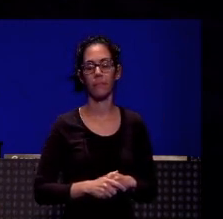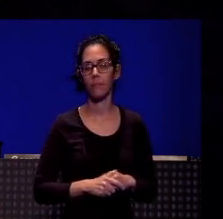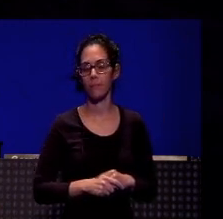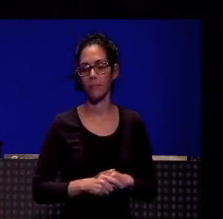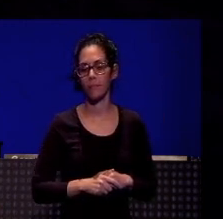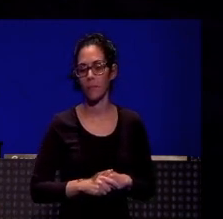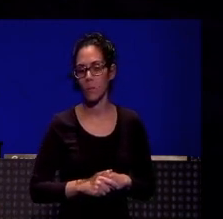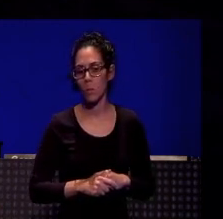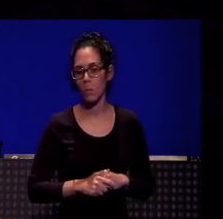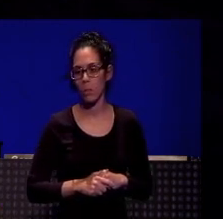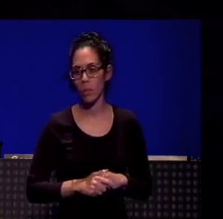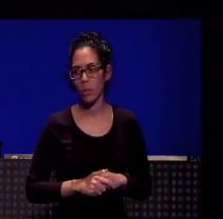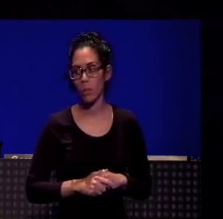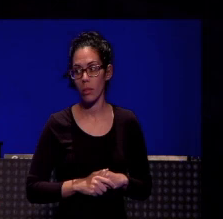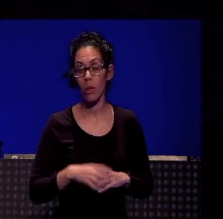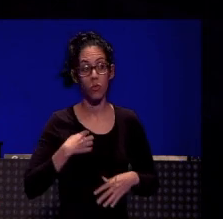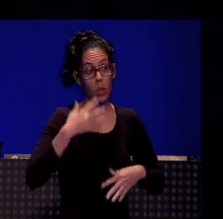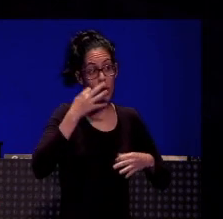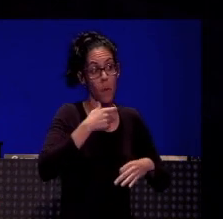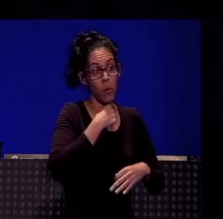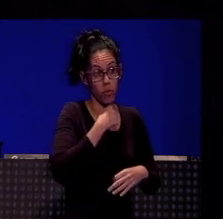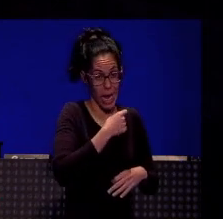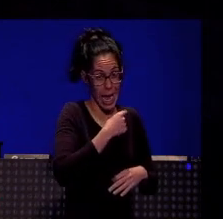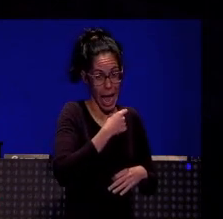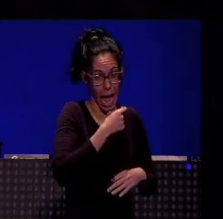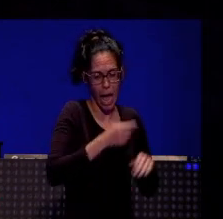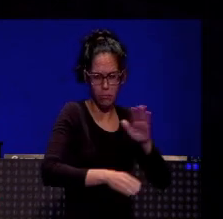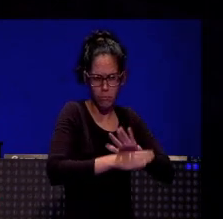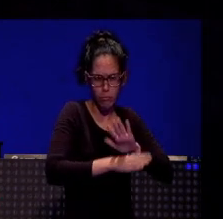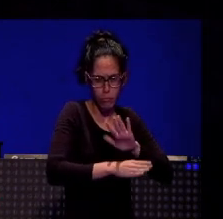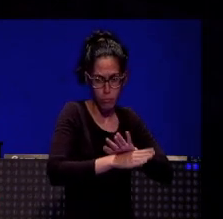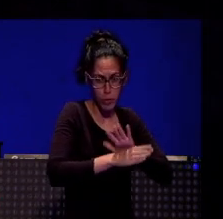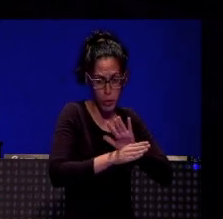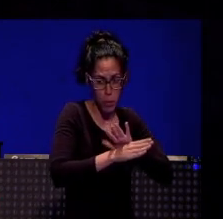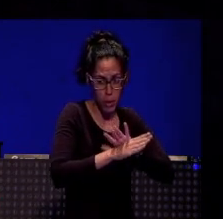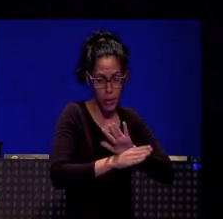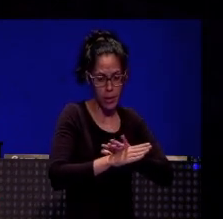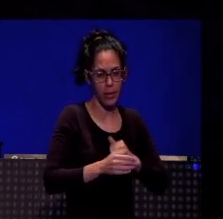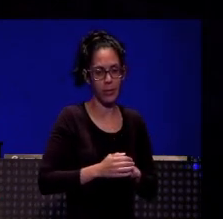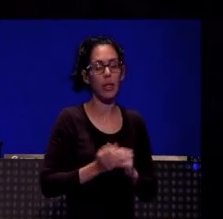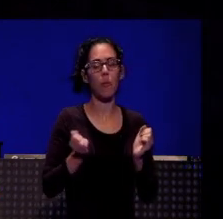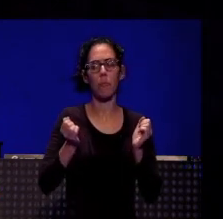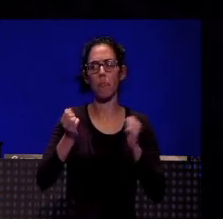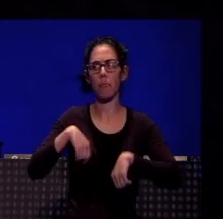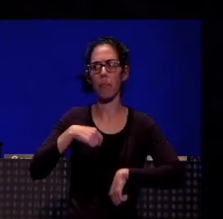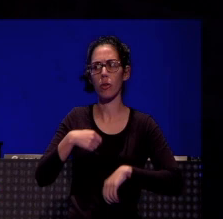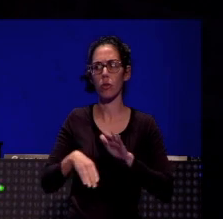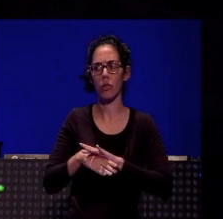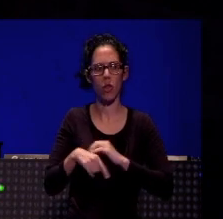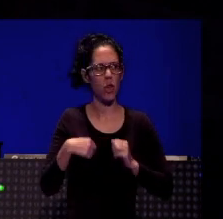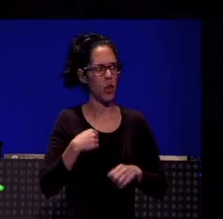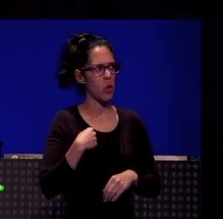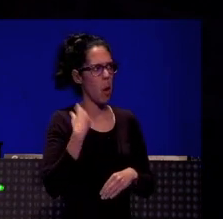de hecho yo creo que todo nos gustaría que se quedara más rato todavía vale espera entonces la nota la nota la noto un poco